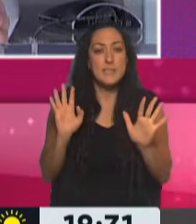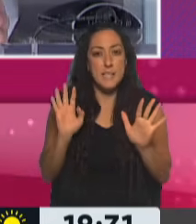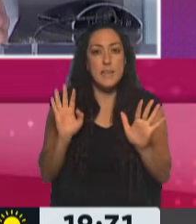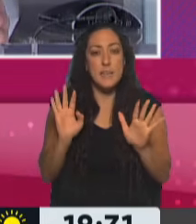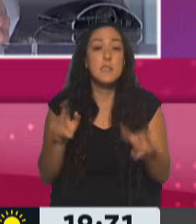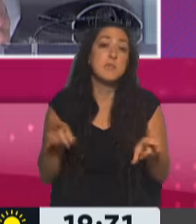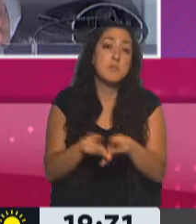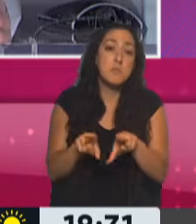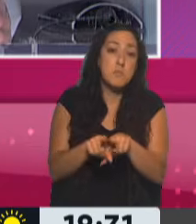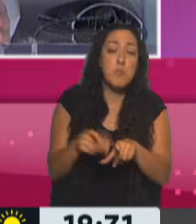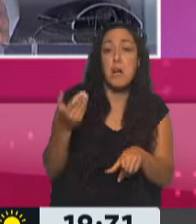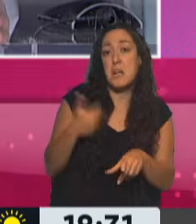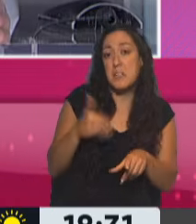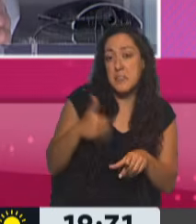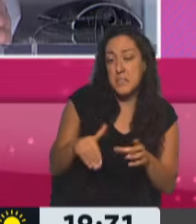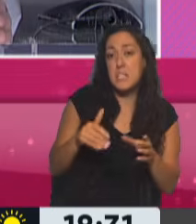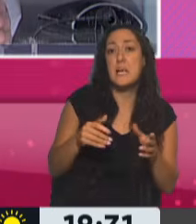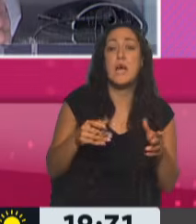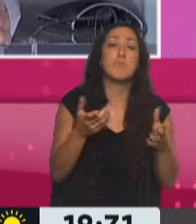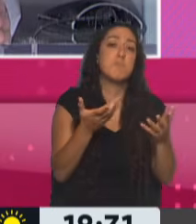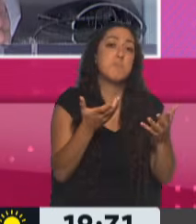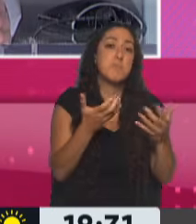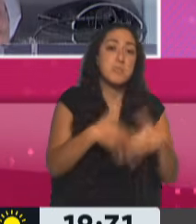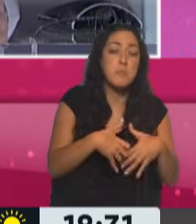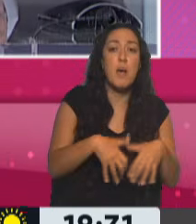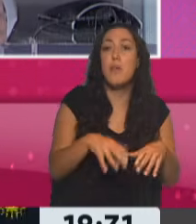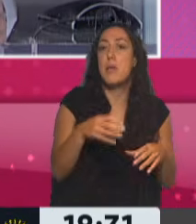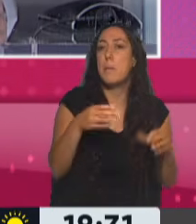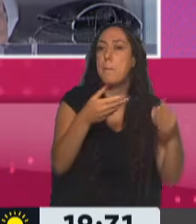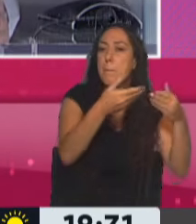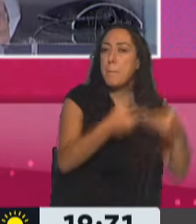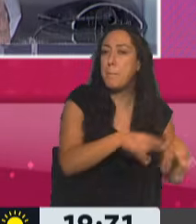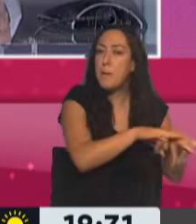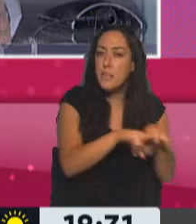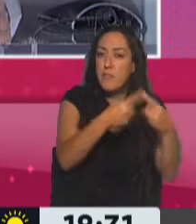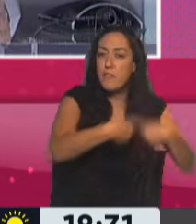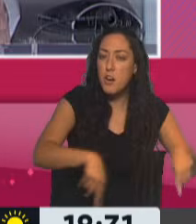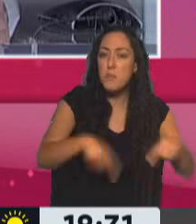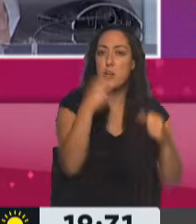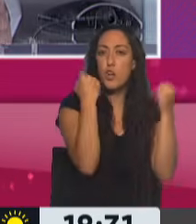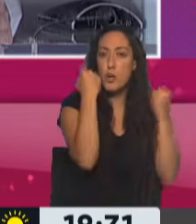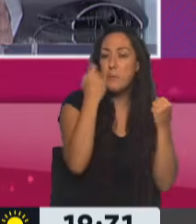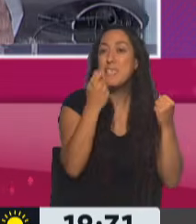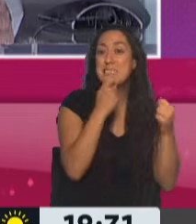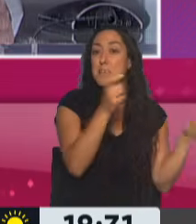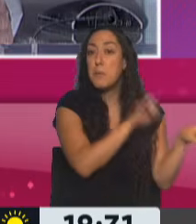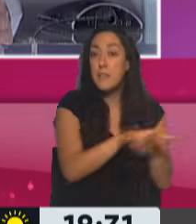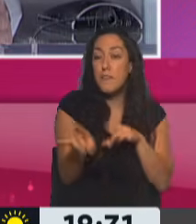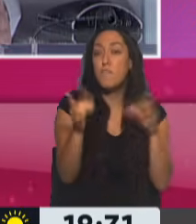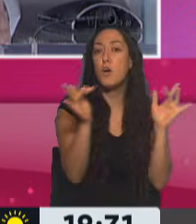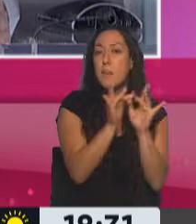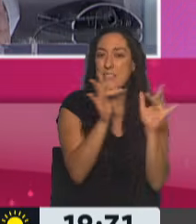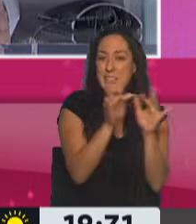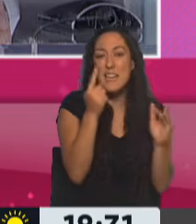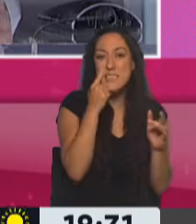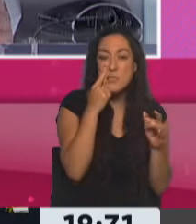que digo lo podemos aplicar en Argentina con los mecanismos de las plataformas económicas. Para poder acceder básicamente a una plataforma económica digital de una